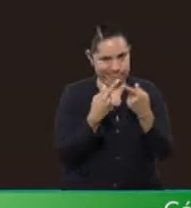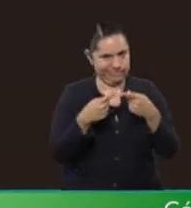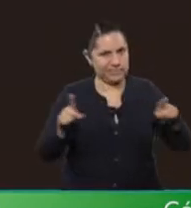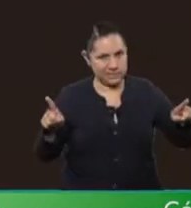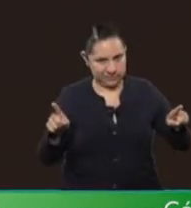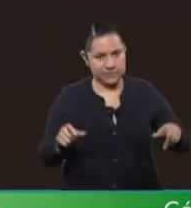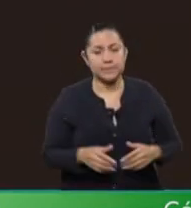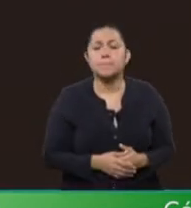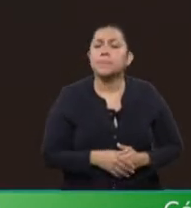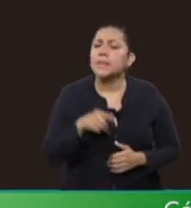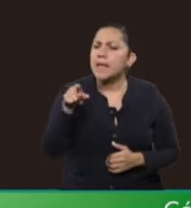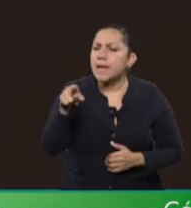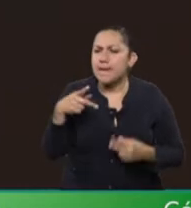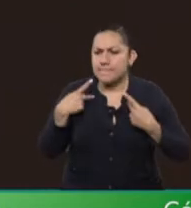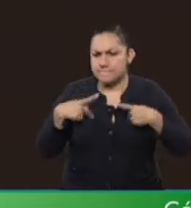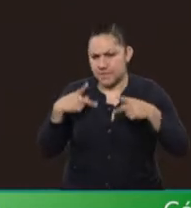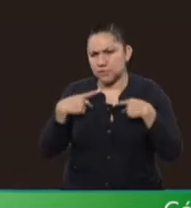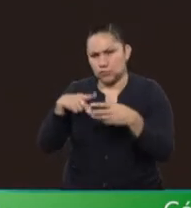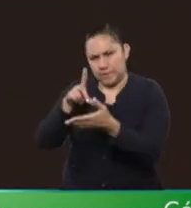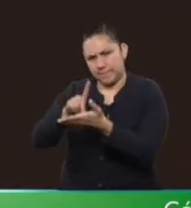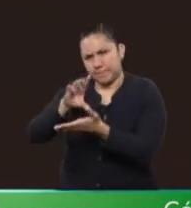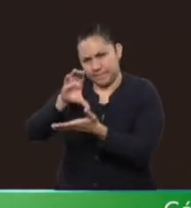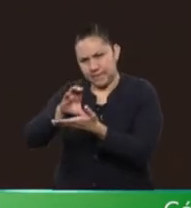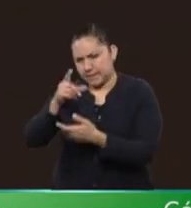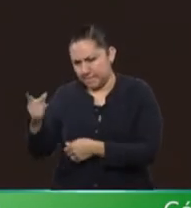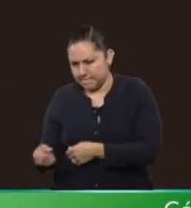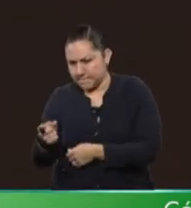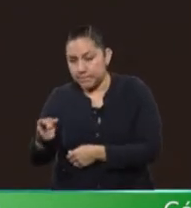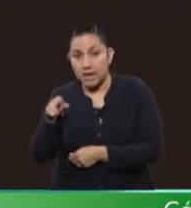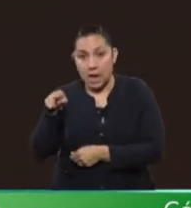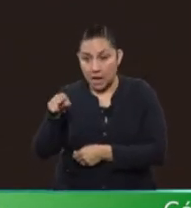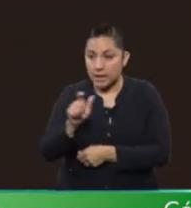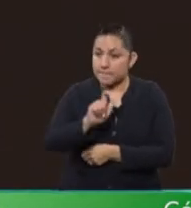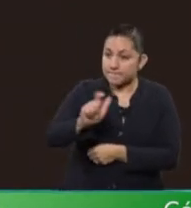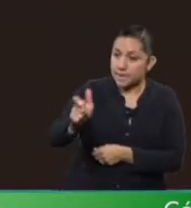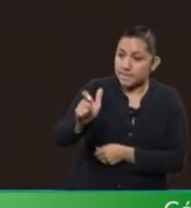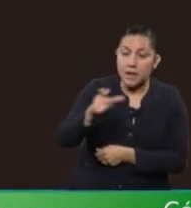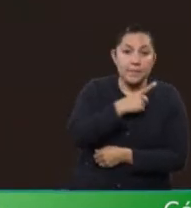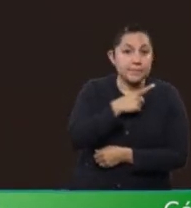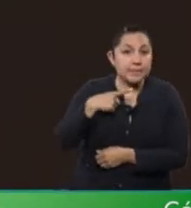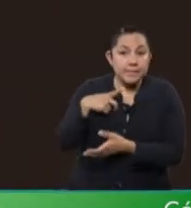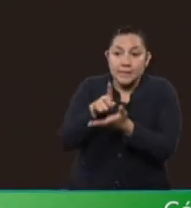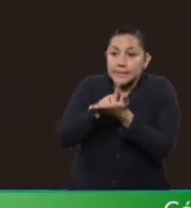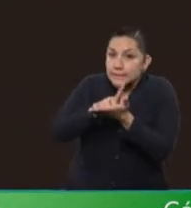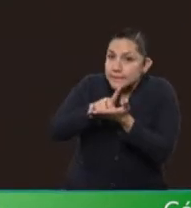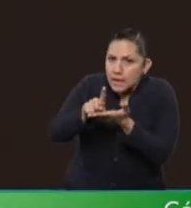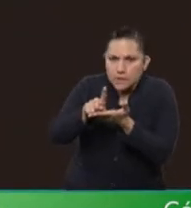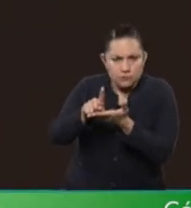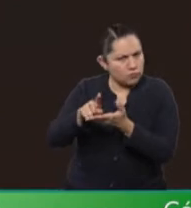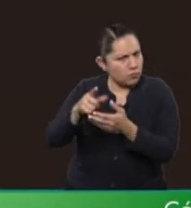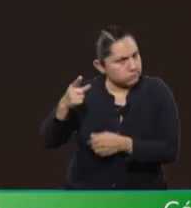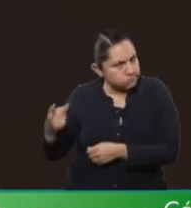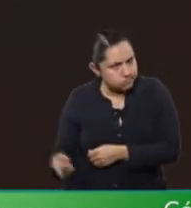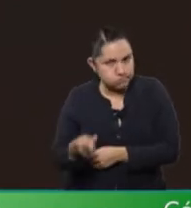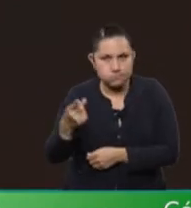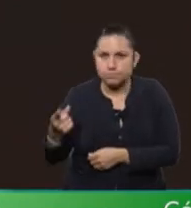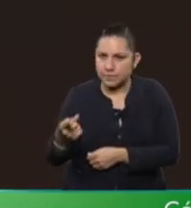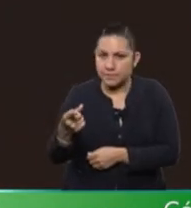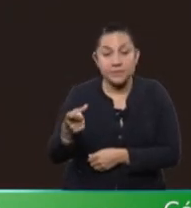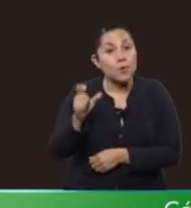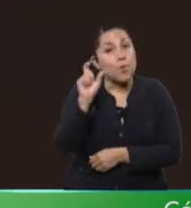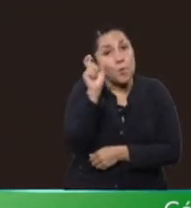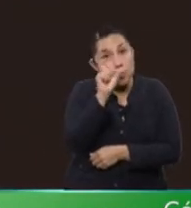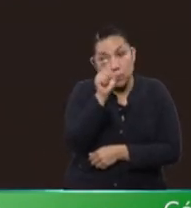discapacidad permanente debe ser un derecho permanente que solo puede terminar en el momento en que